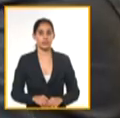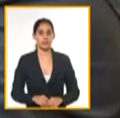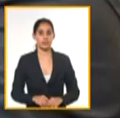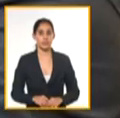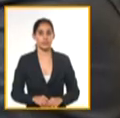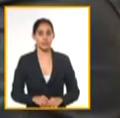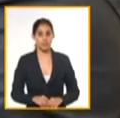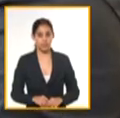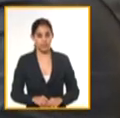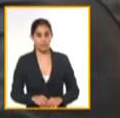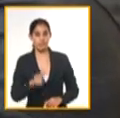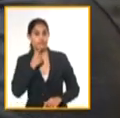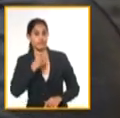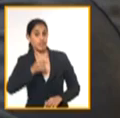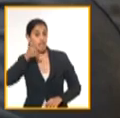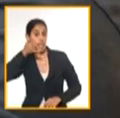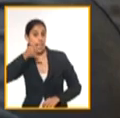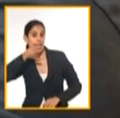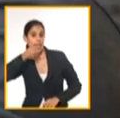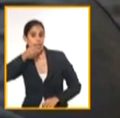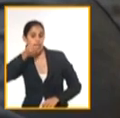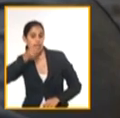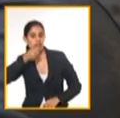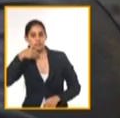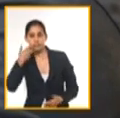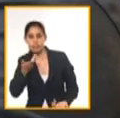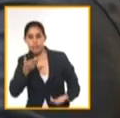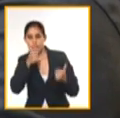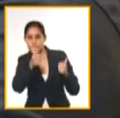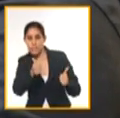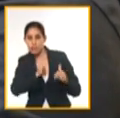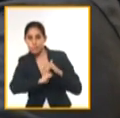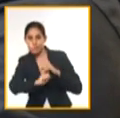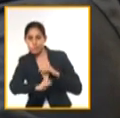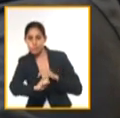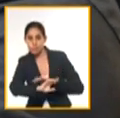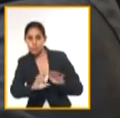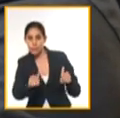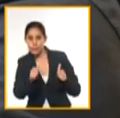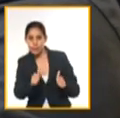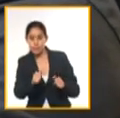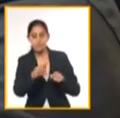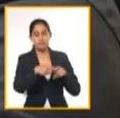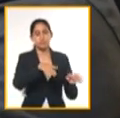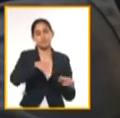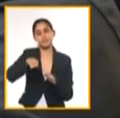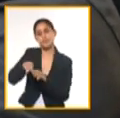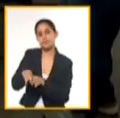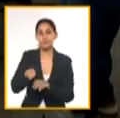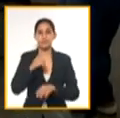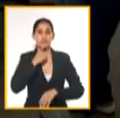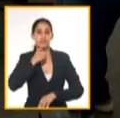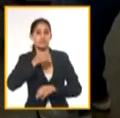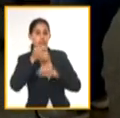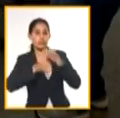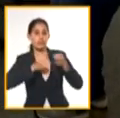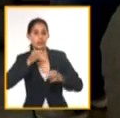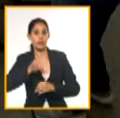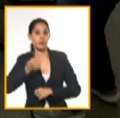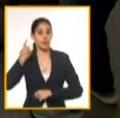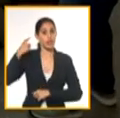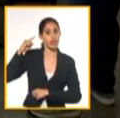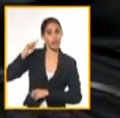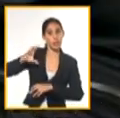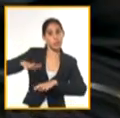Barranque está trabajando bien. Sí, correcto, trabajando bien. Tras la desconexión del sistema eléctrico nacional, el colectivo de la